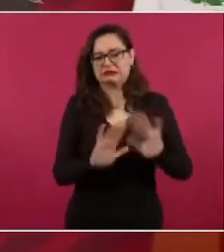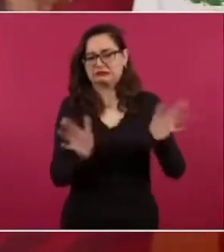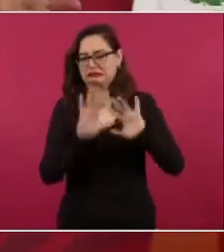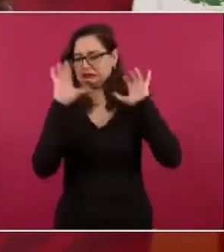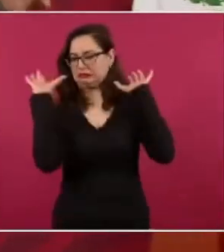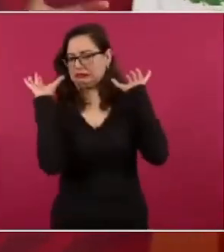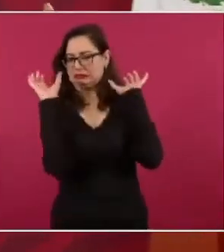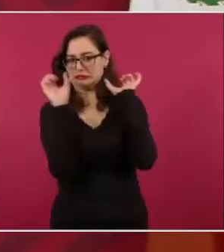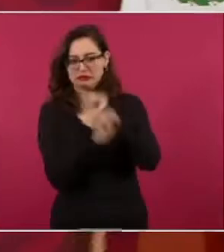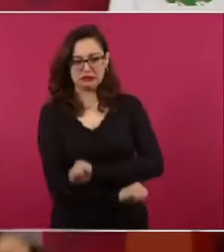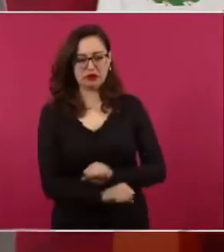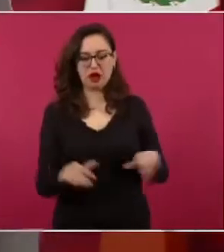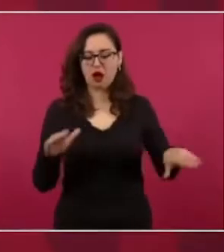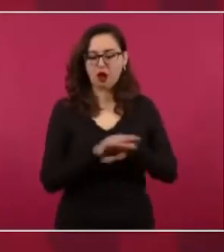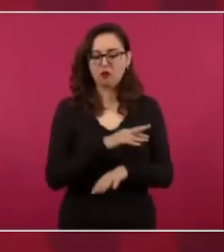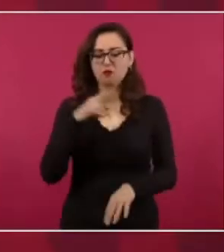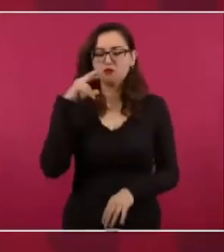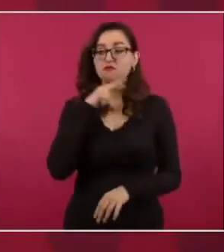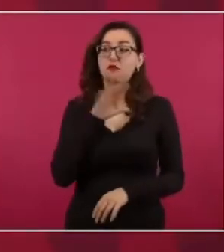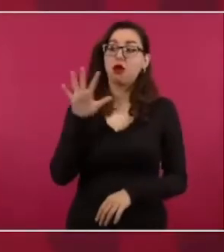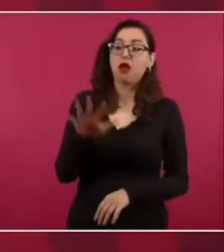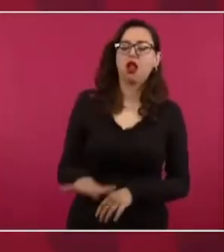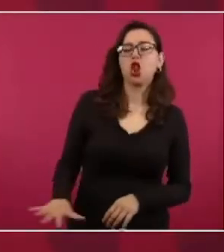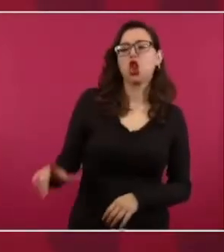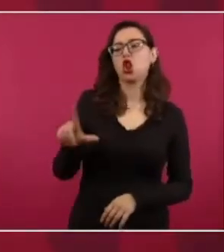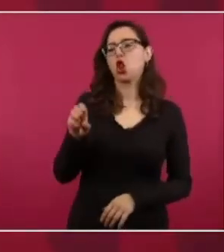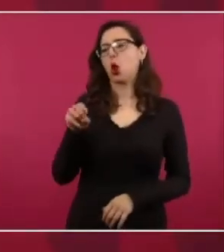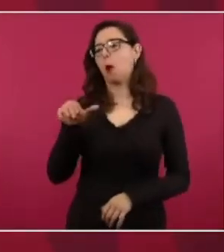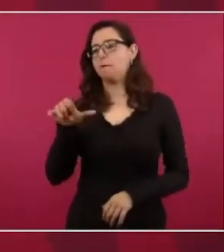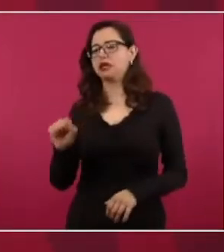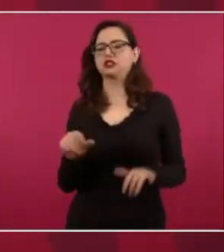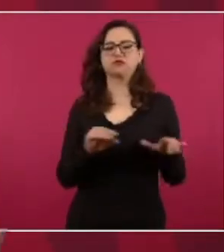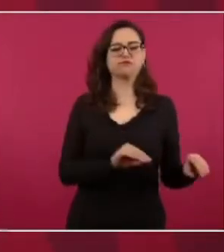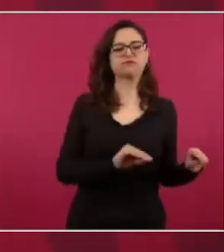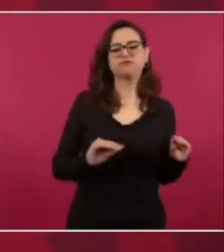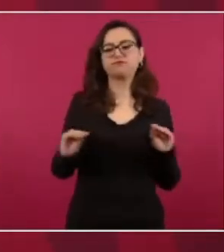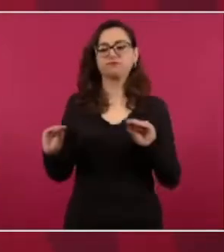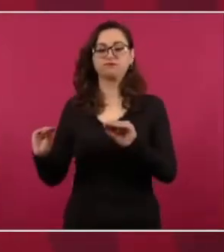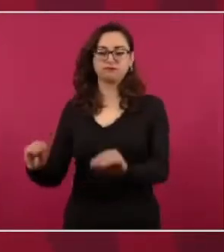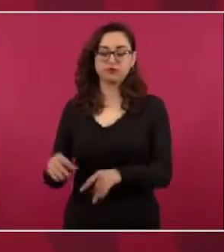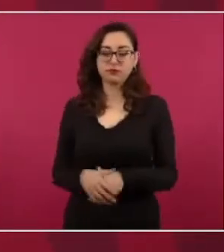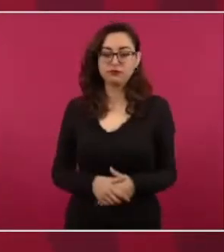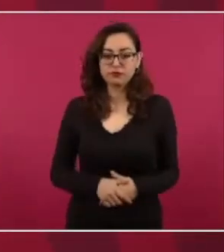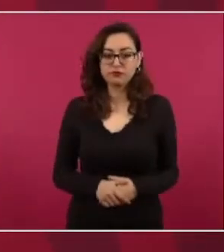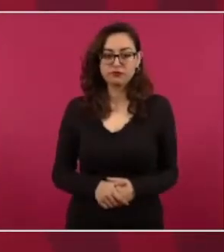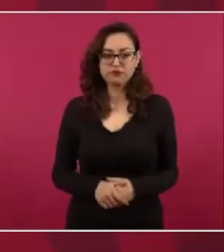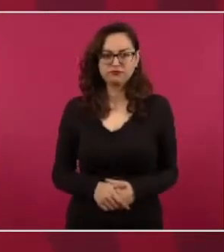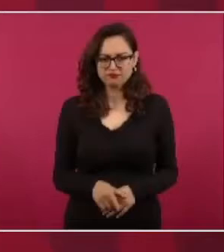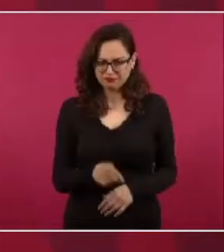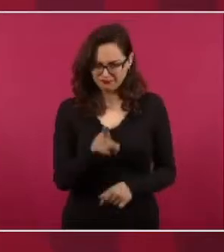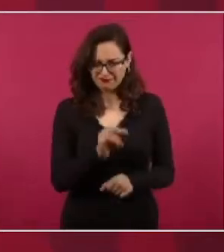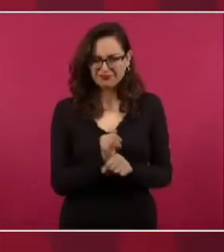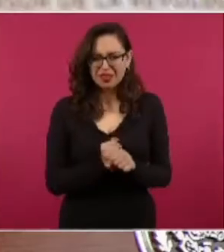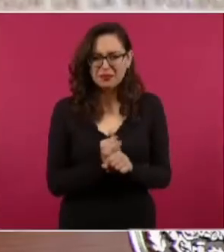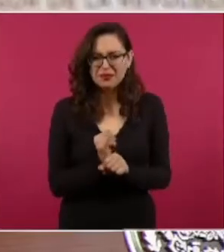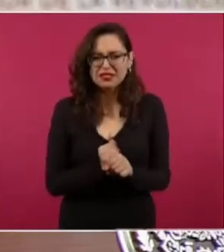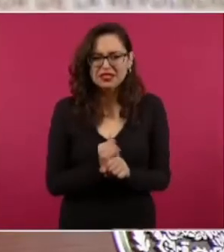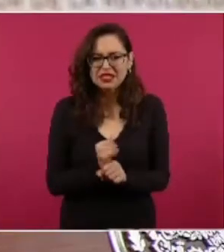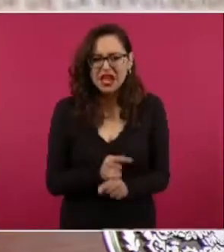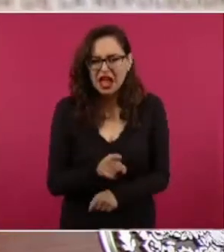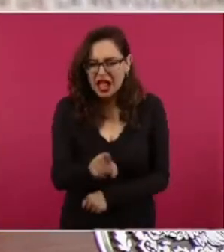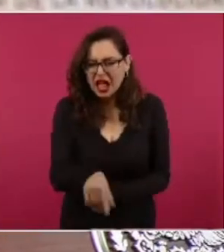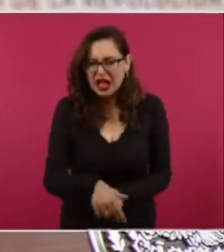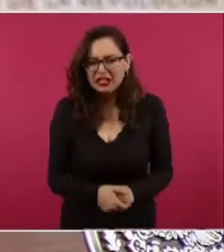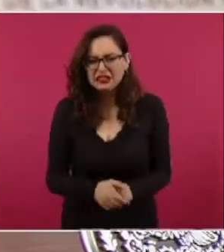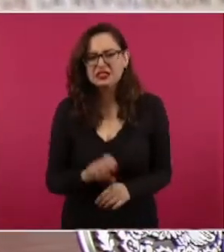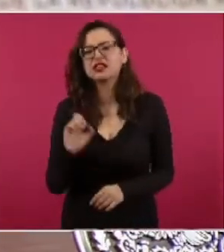a vivir a las lomas. Hagan un reportaje ¿De dónde viven los